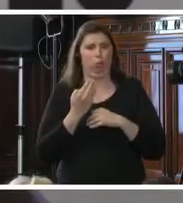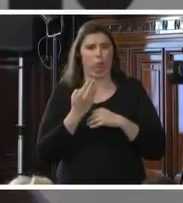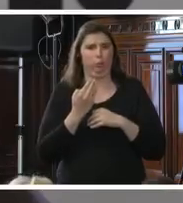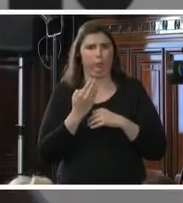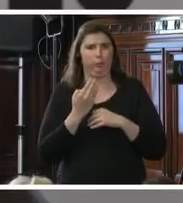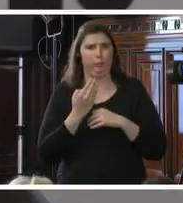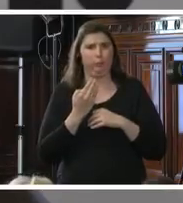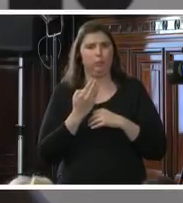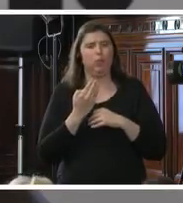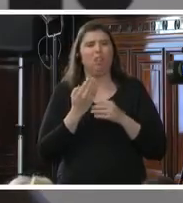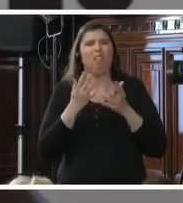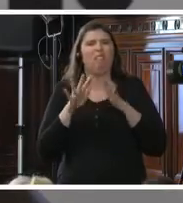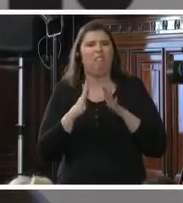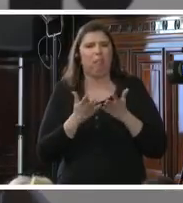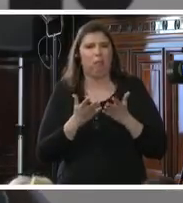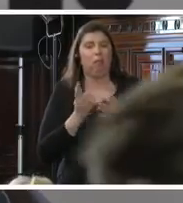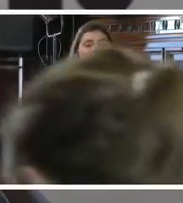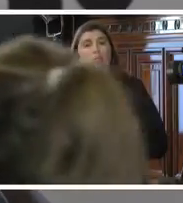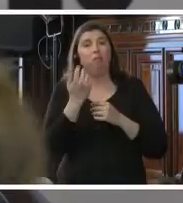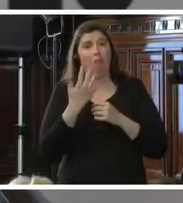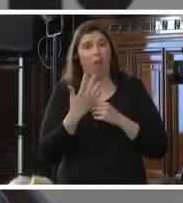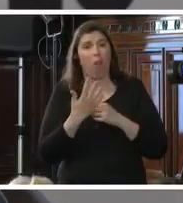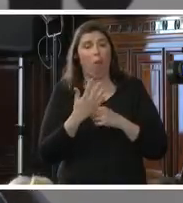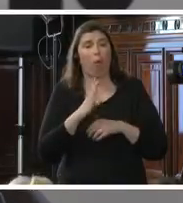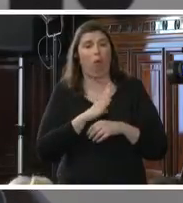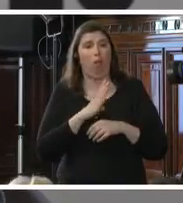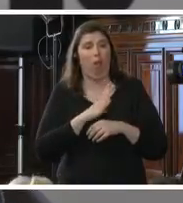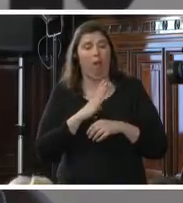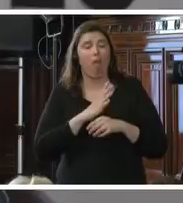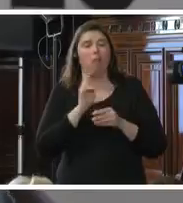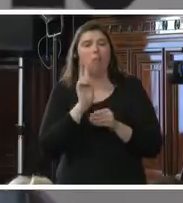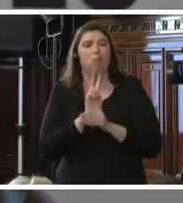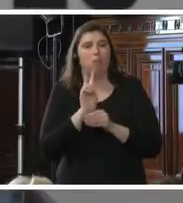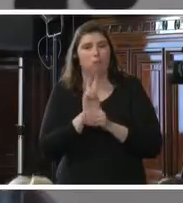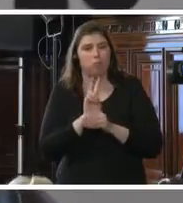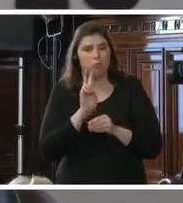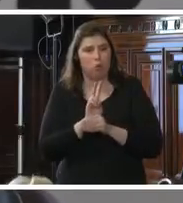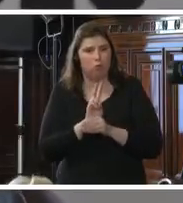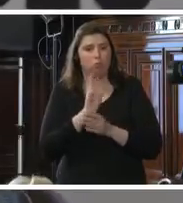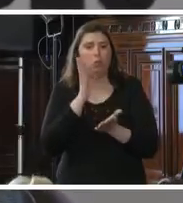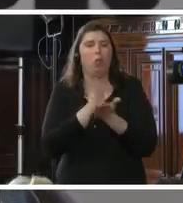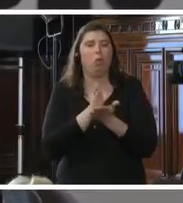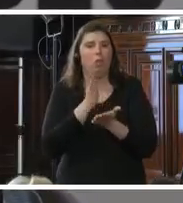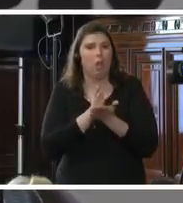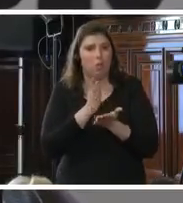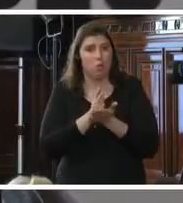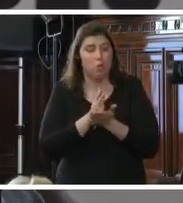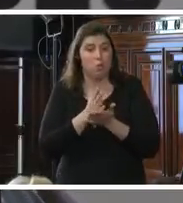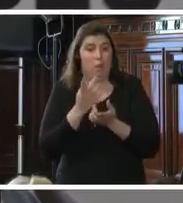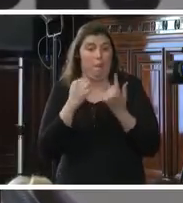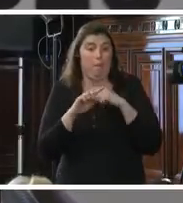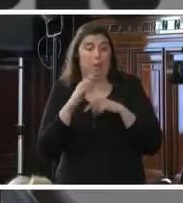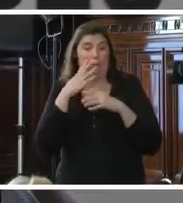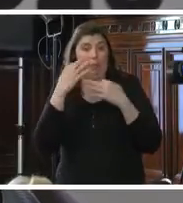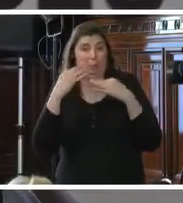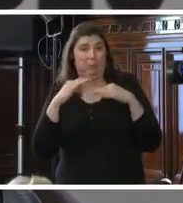que tiene para la protección de los derechos, particularmente para la protección de